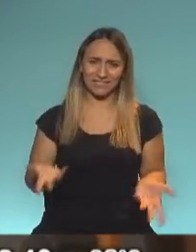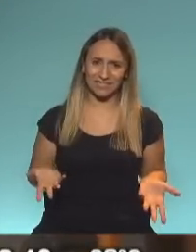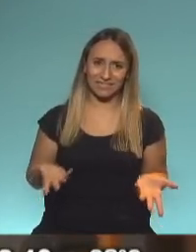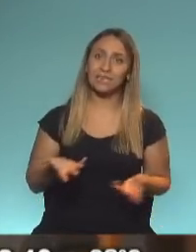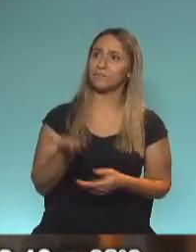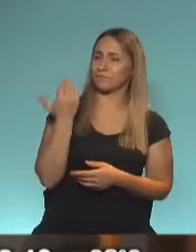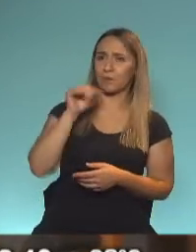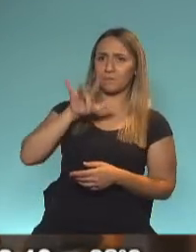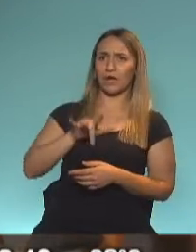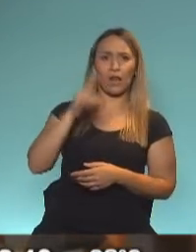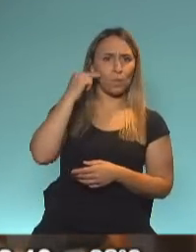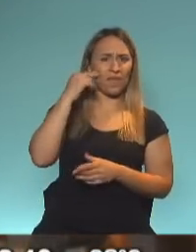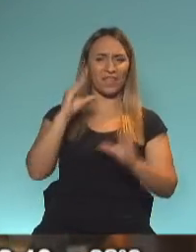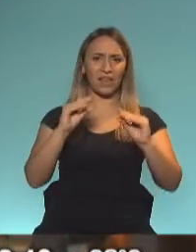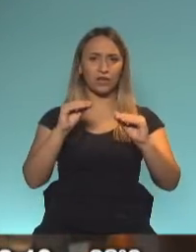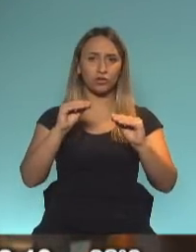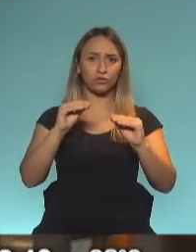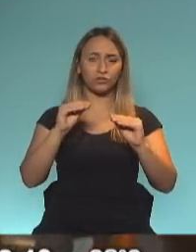noche, por medio de